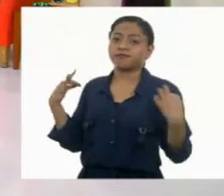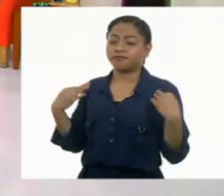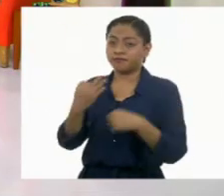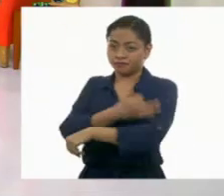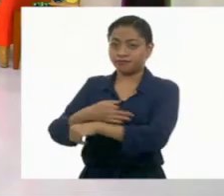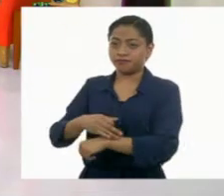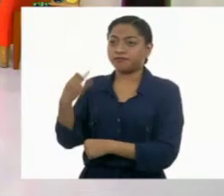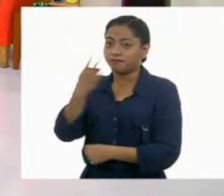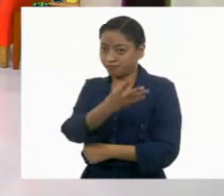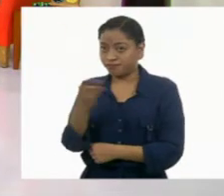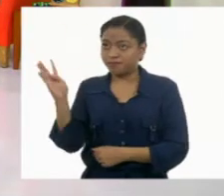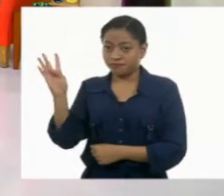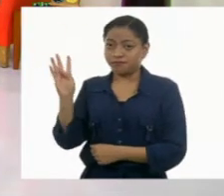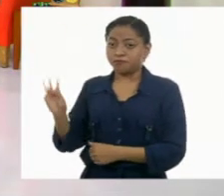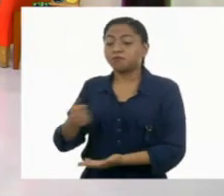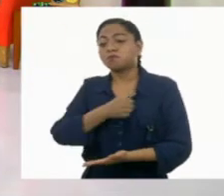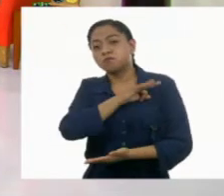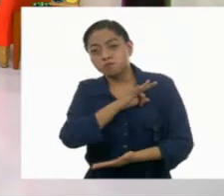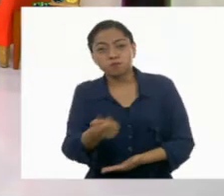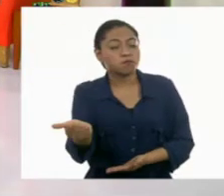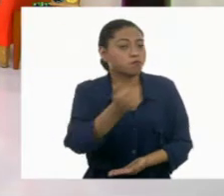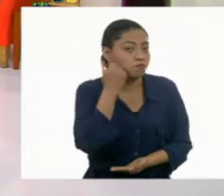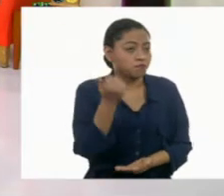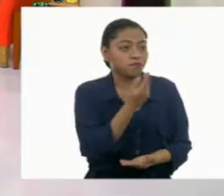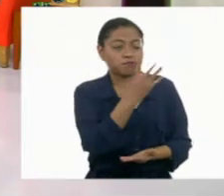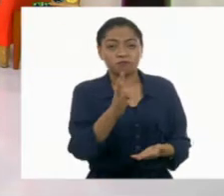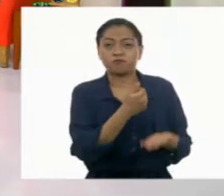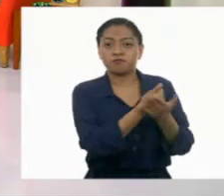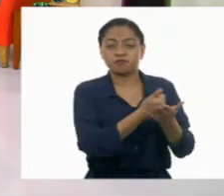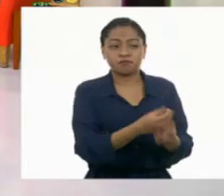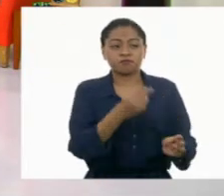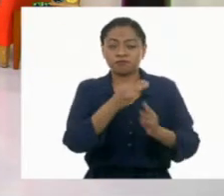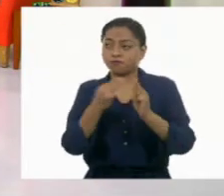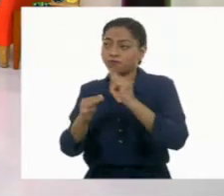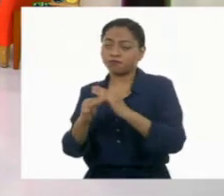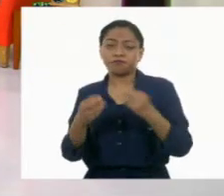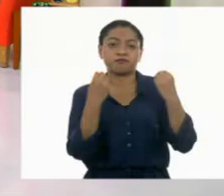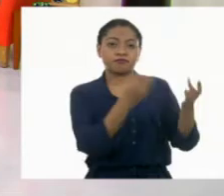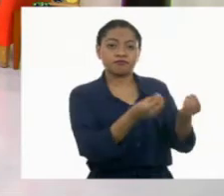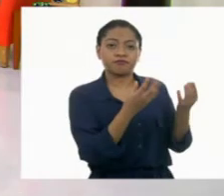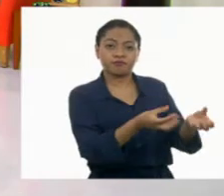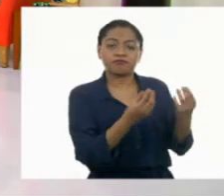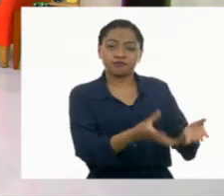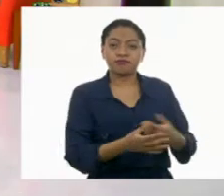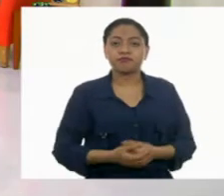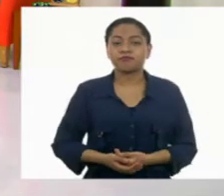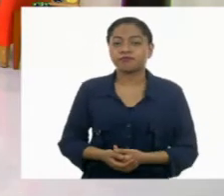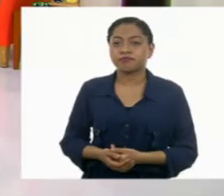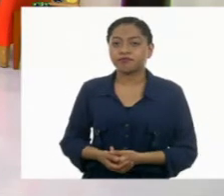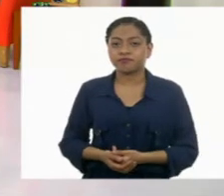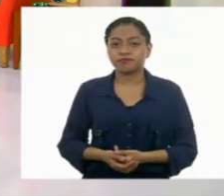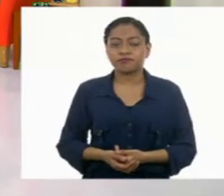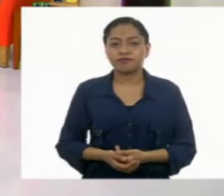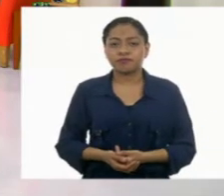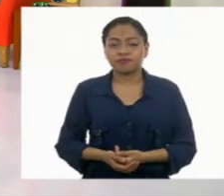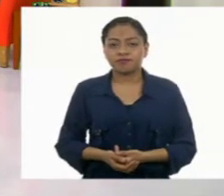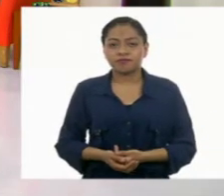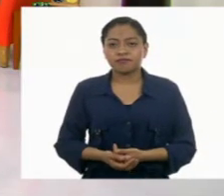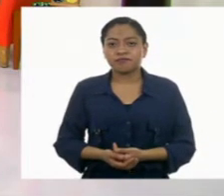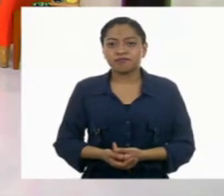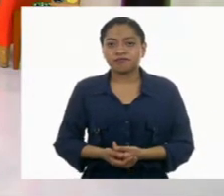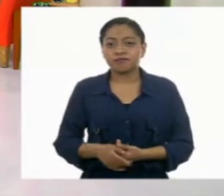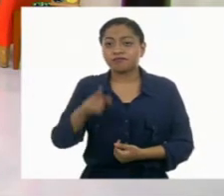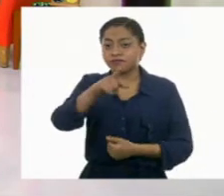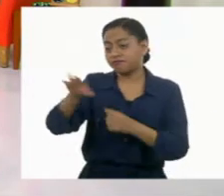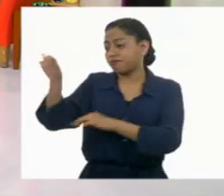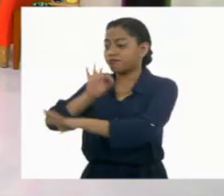las alumnas y alumnos tengan estos materiales de manera accesible, que sea fácil para ellas y ellos? Sí, pues podemos echar